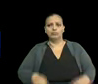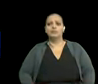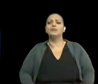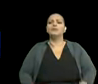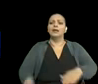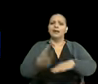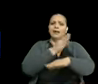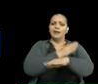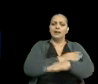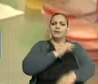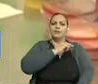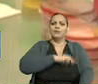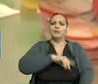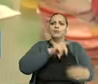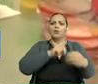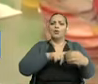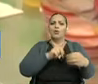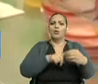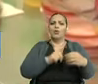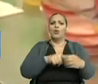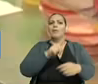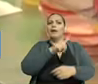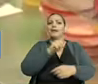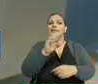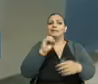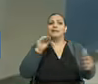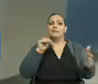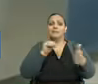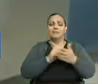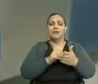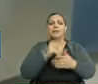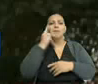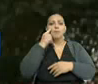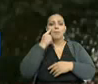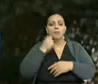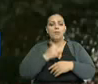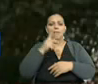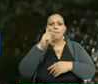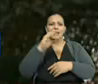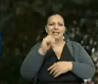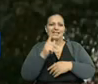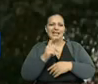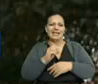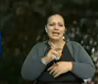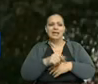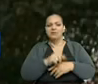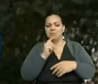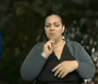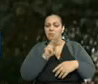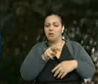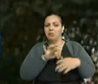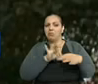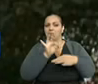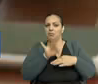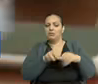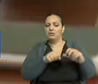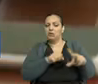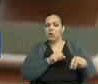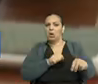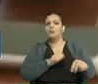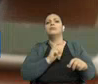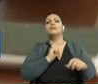100.000 pruebas PCR. Y a pesar de la denuncia, adquirirá 100.000 más. Esto mientras en la Contraloría General del Estado